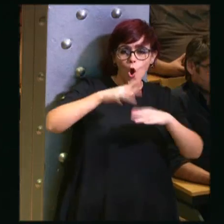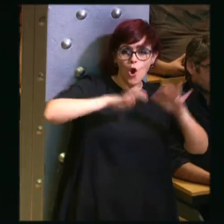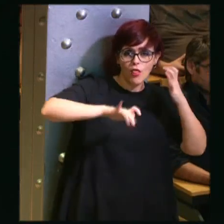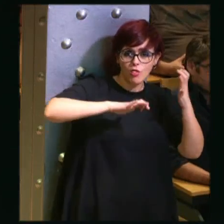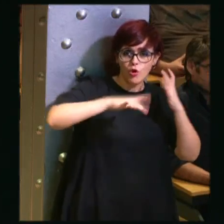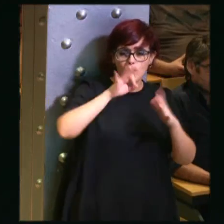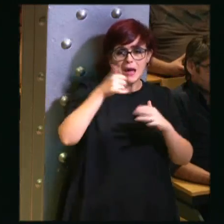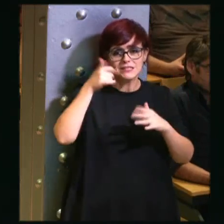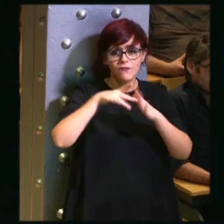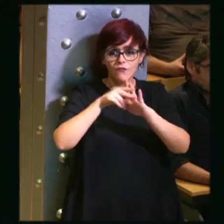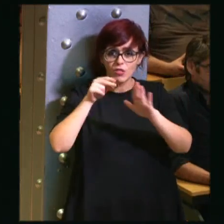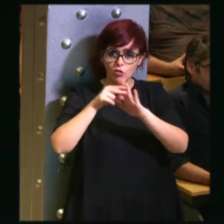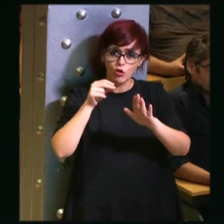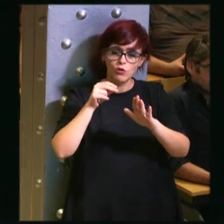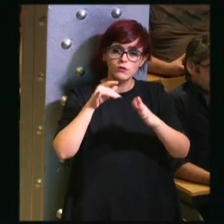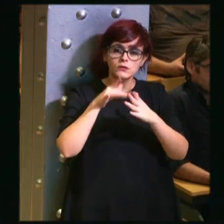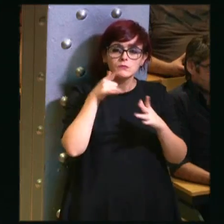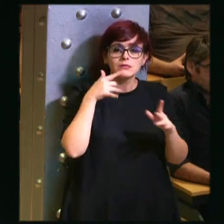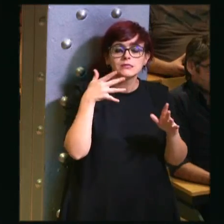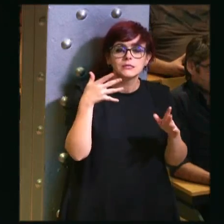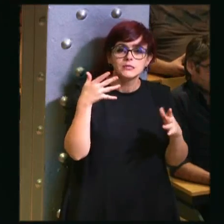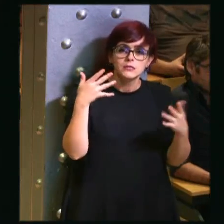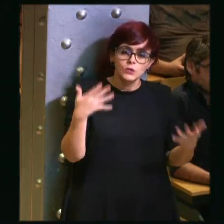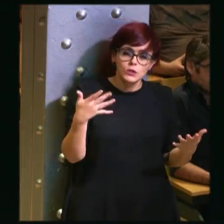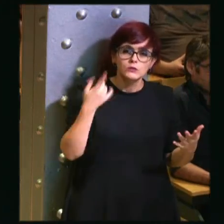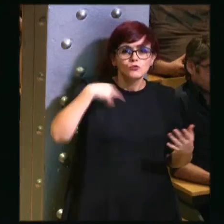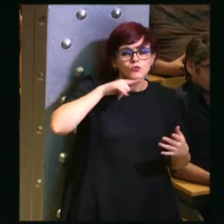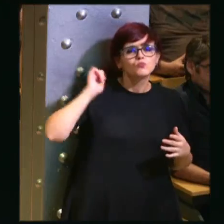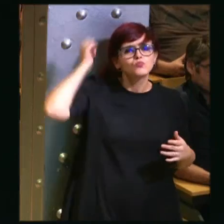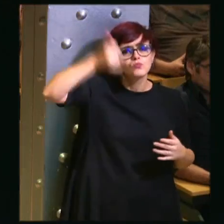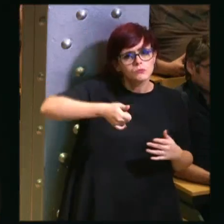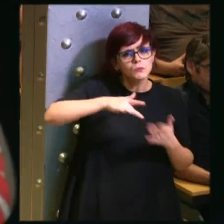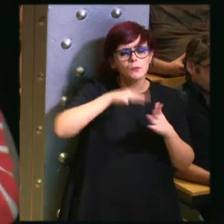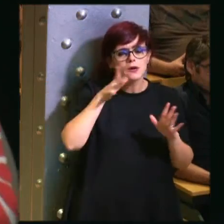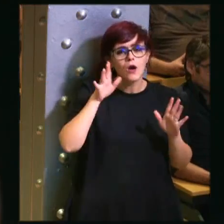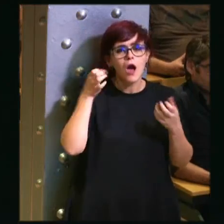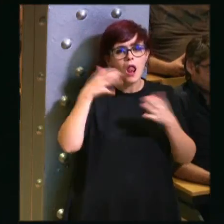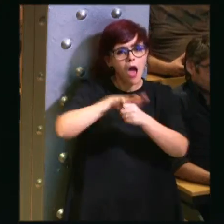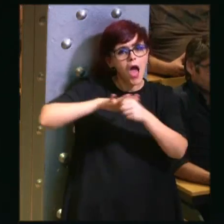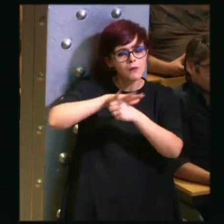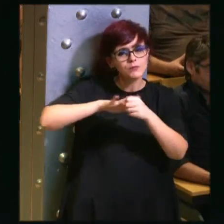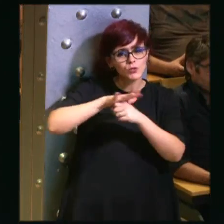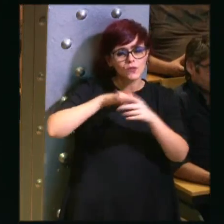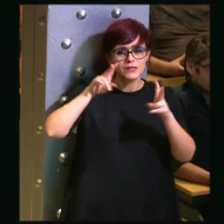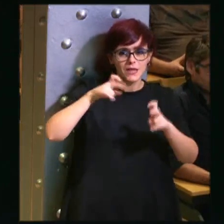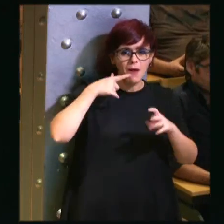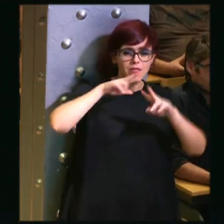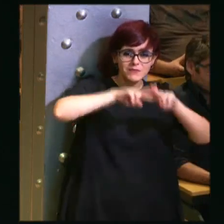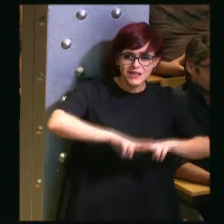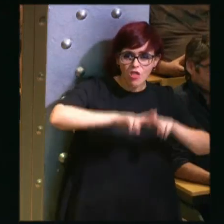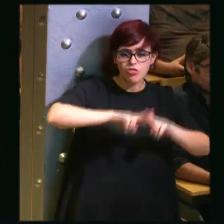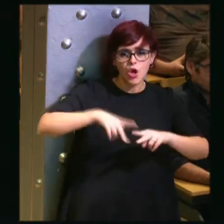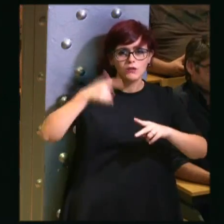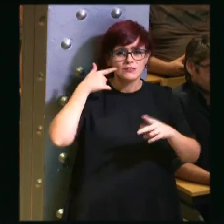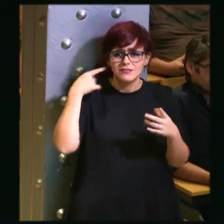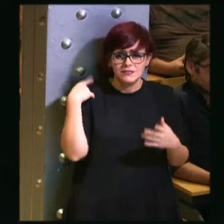como en vídeo, es que, aunque llevamos tanto tiempo, el campo de investigación y de innovación es infinito y hay